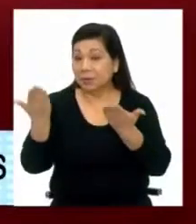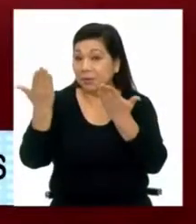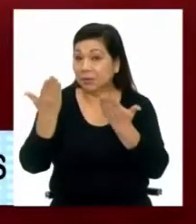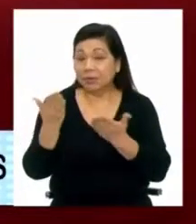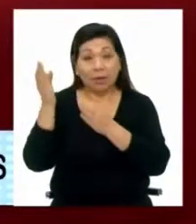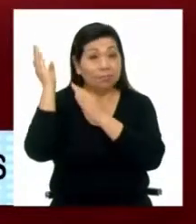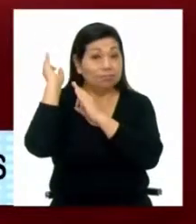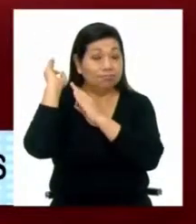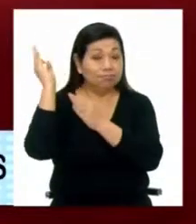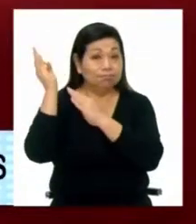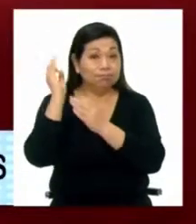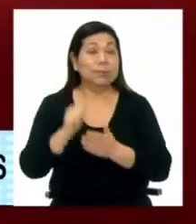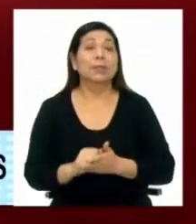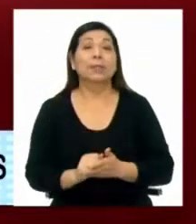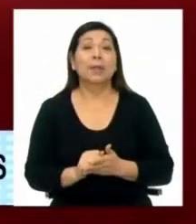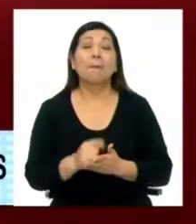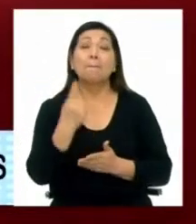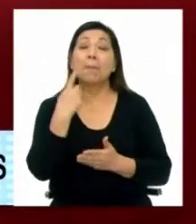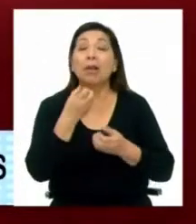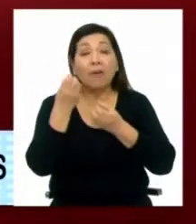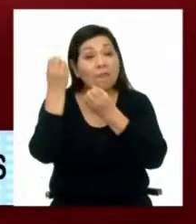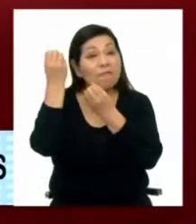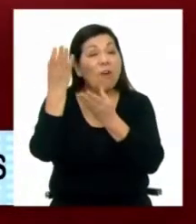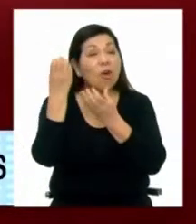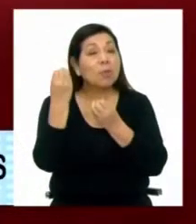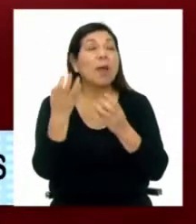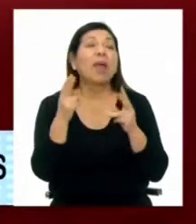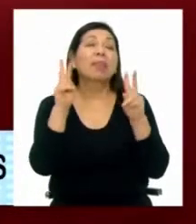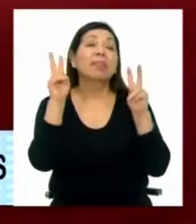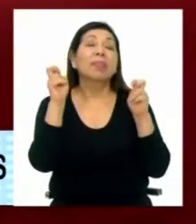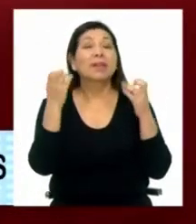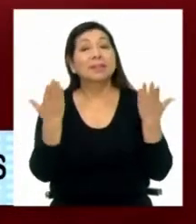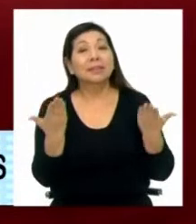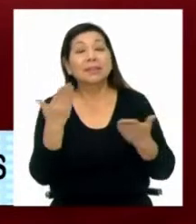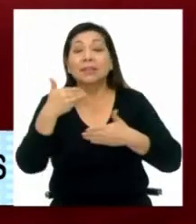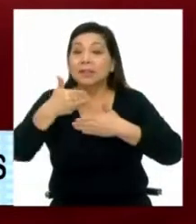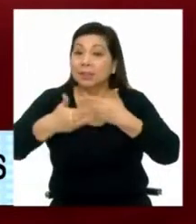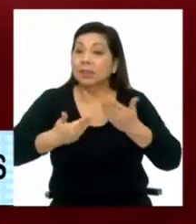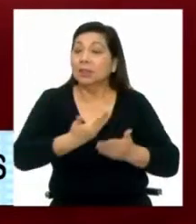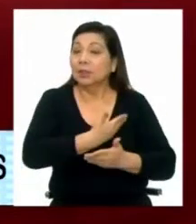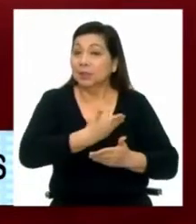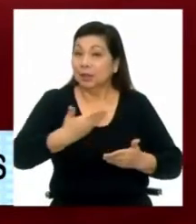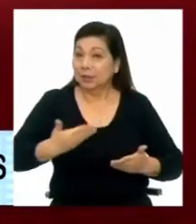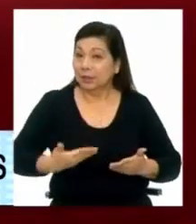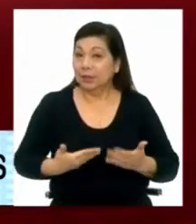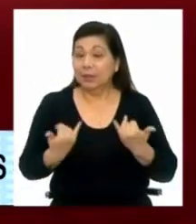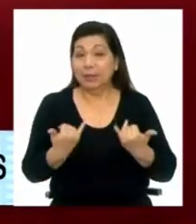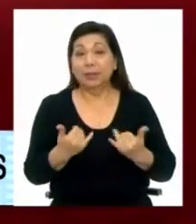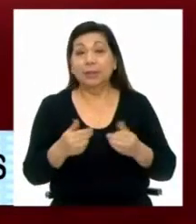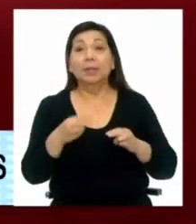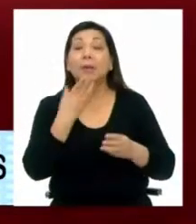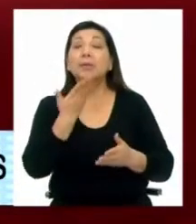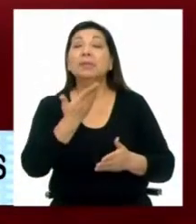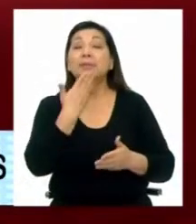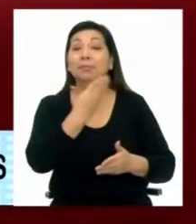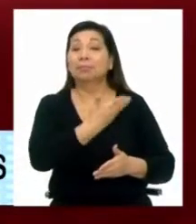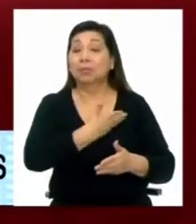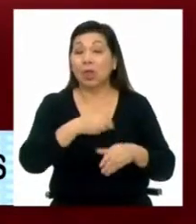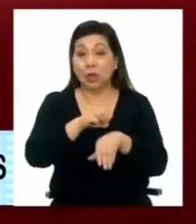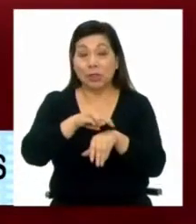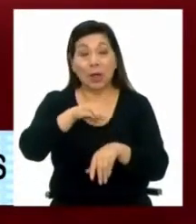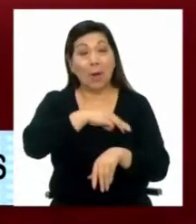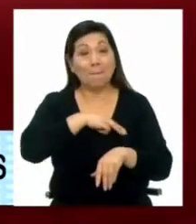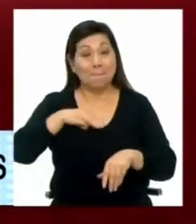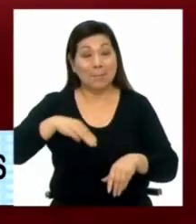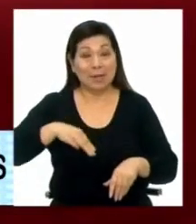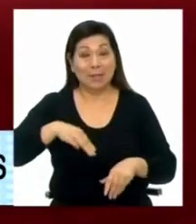Bienvenidos a esta conferencia de prensa para informar sobre temas de coyuntura y los avances del gobierno. En mesa, la presidenta del